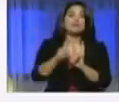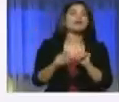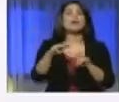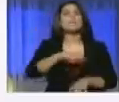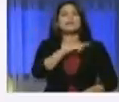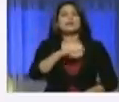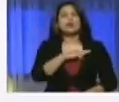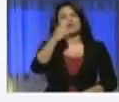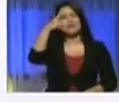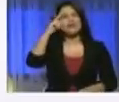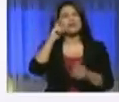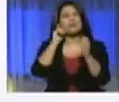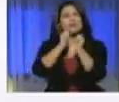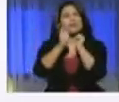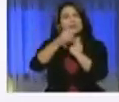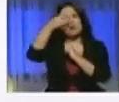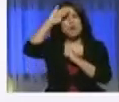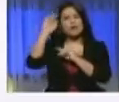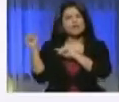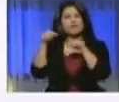Adentro Deportivo, ¿no?